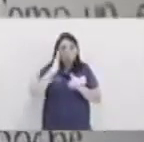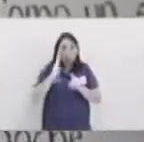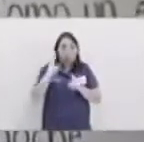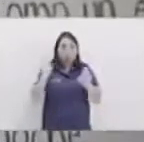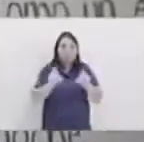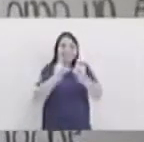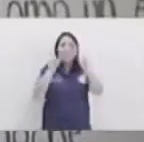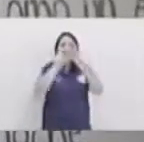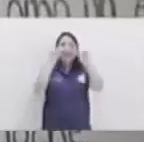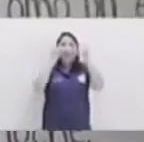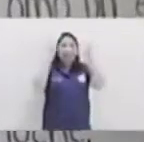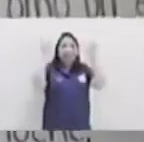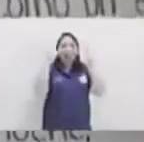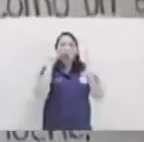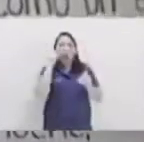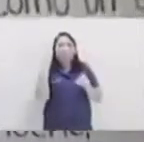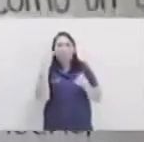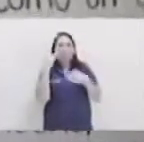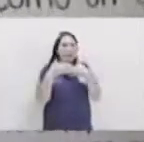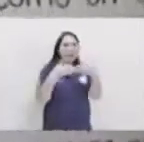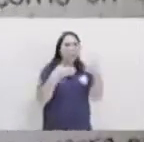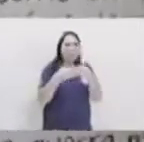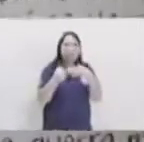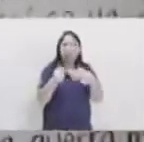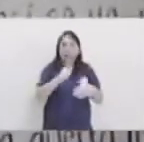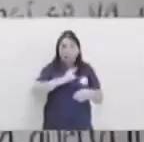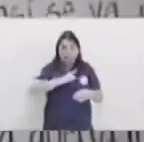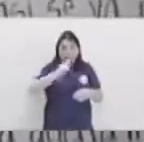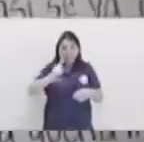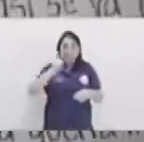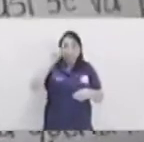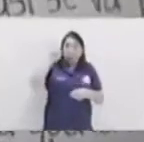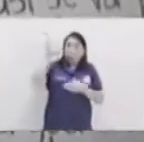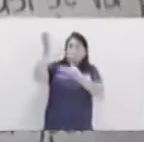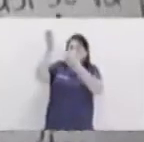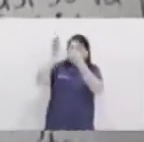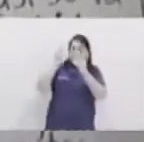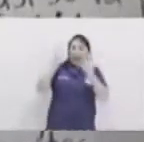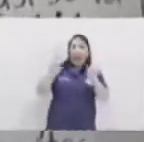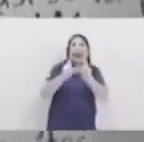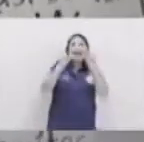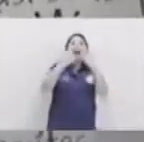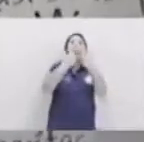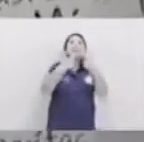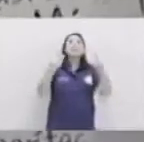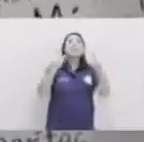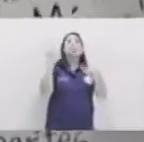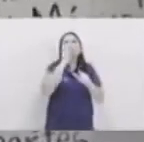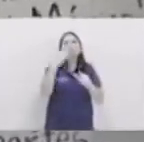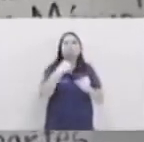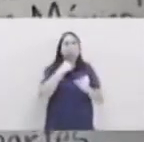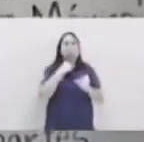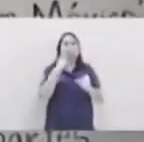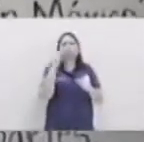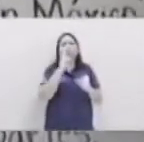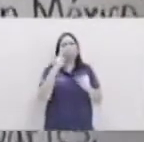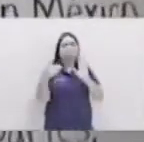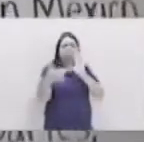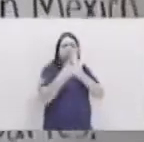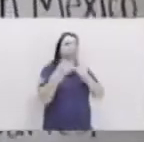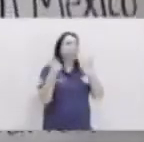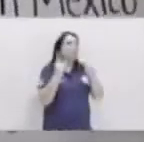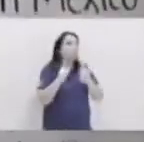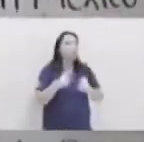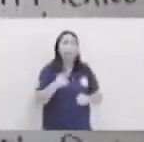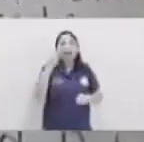hombre, sea mujer. El ser que pusiste y criaste, que vive libre y sin peligro. Con base a otros poemas que tú hayas leído,